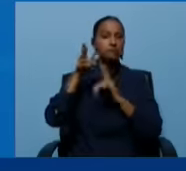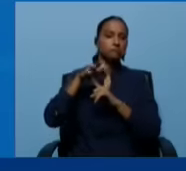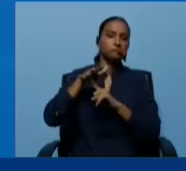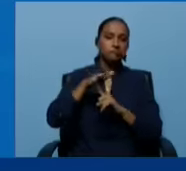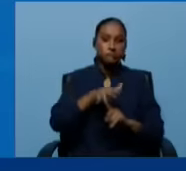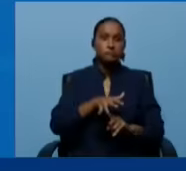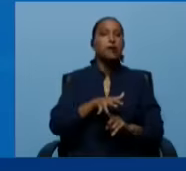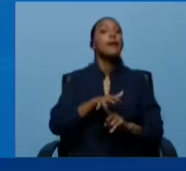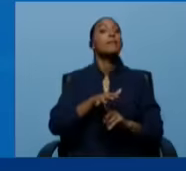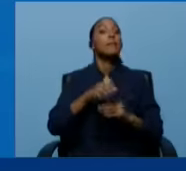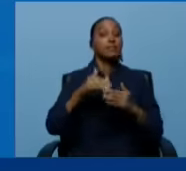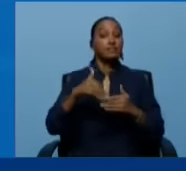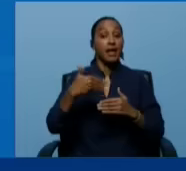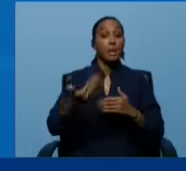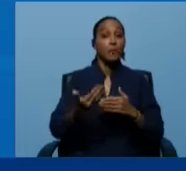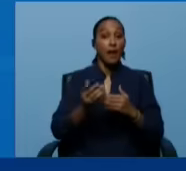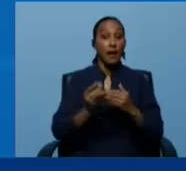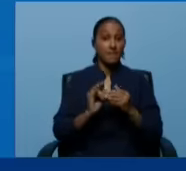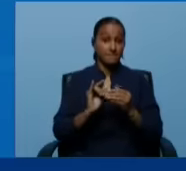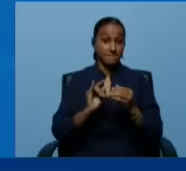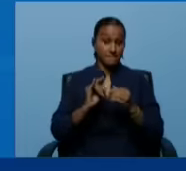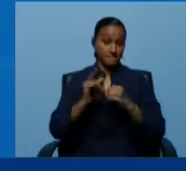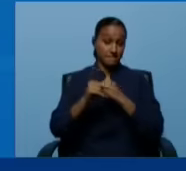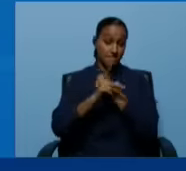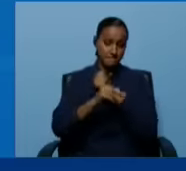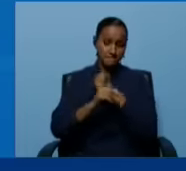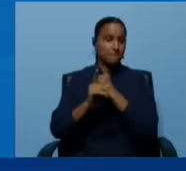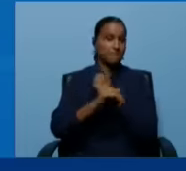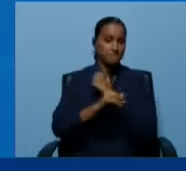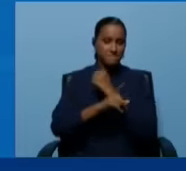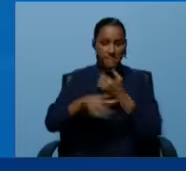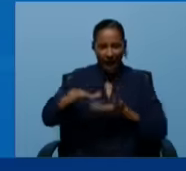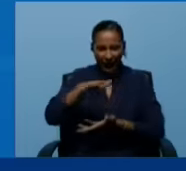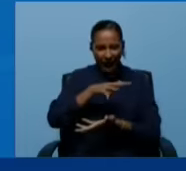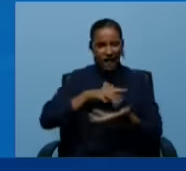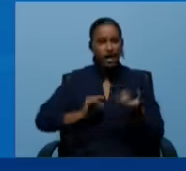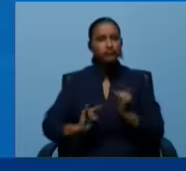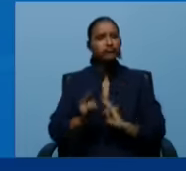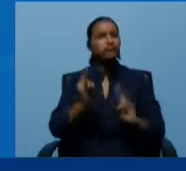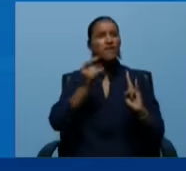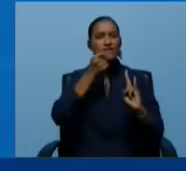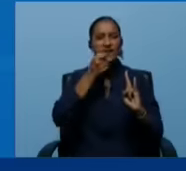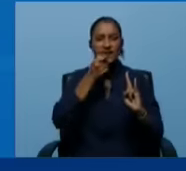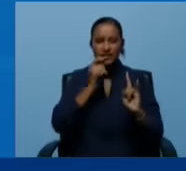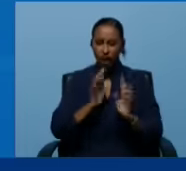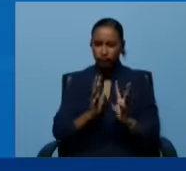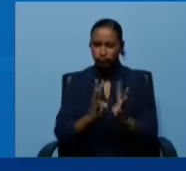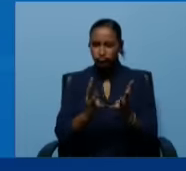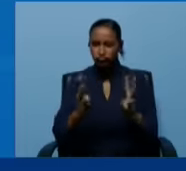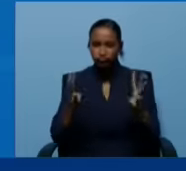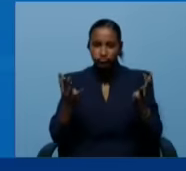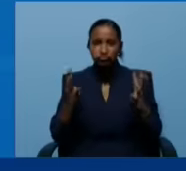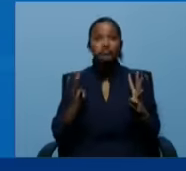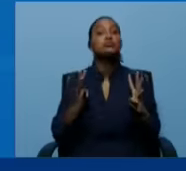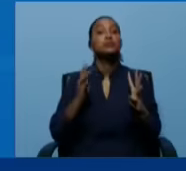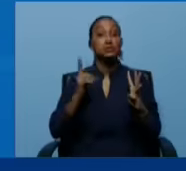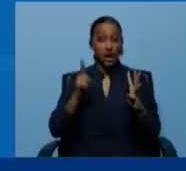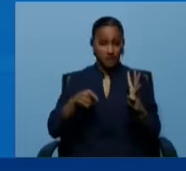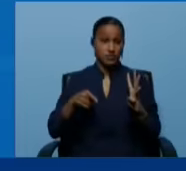fueron expulsando. El esclavismo se mantuvo casi hasta la época de Muhammad